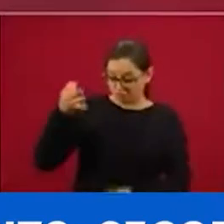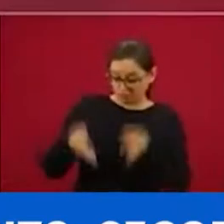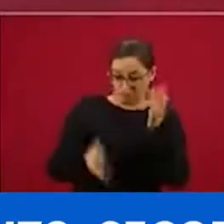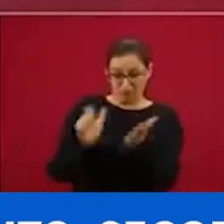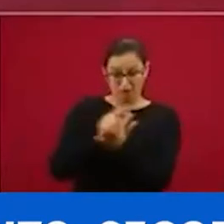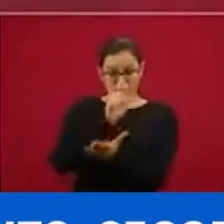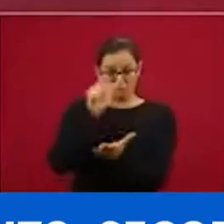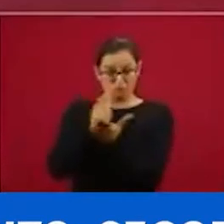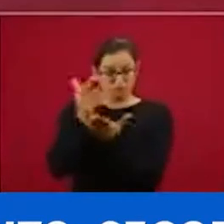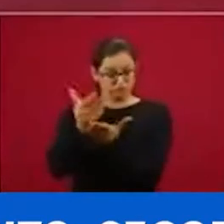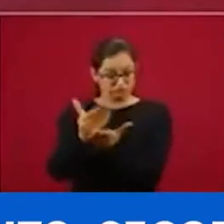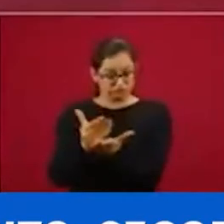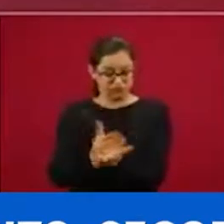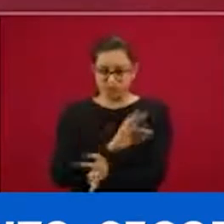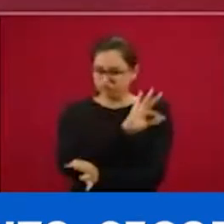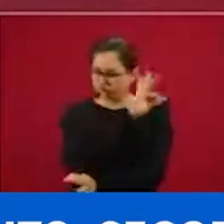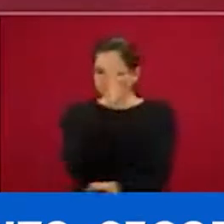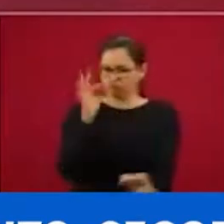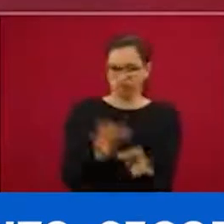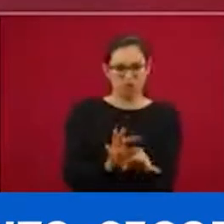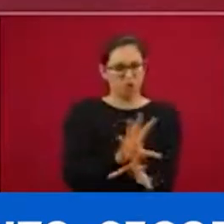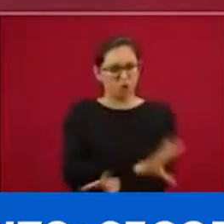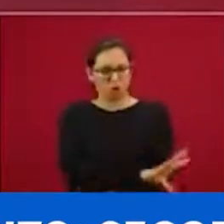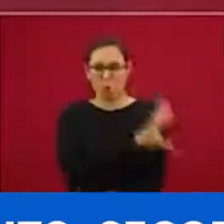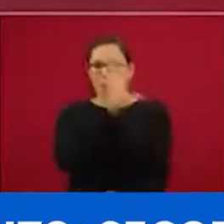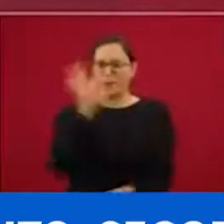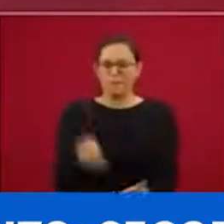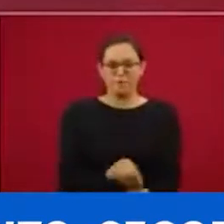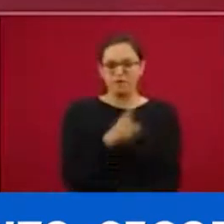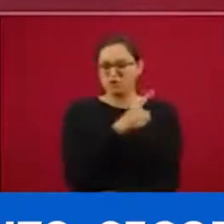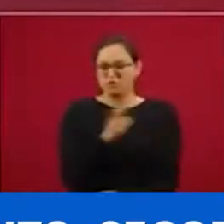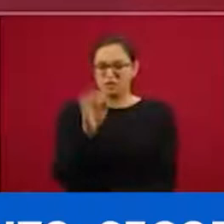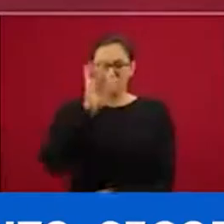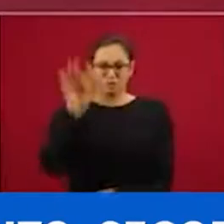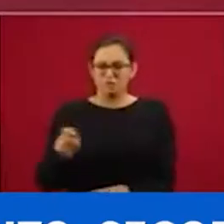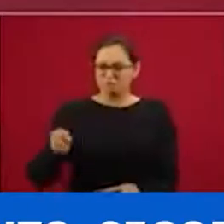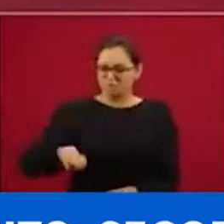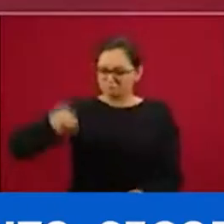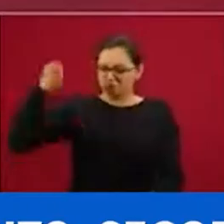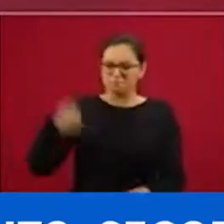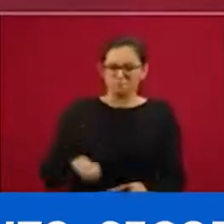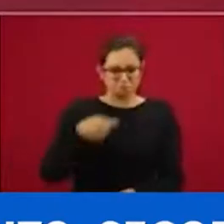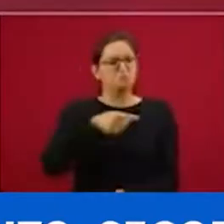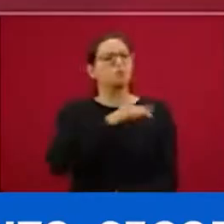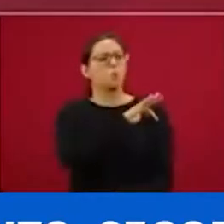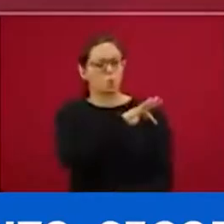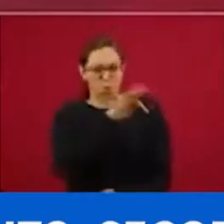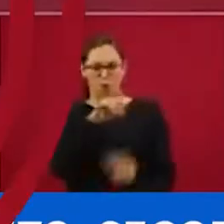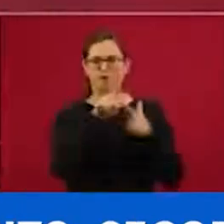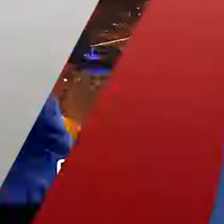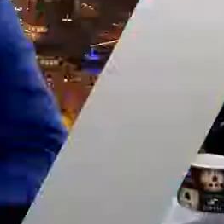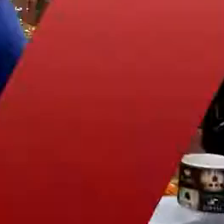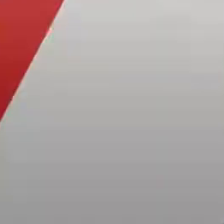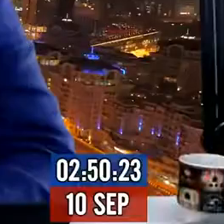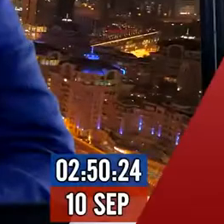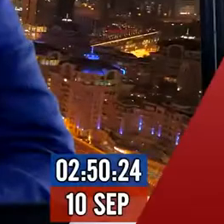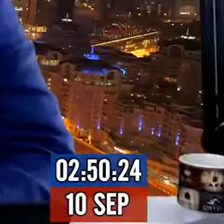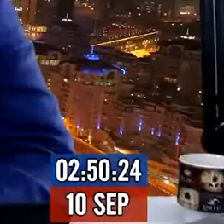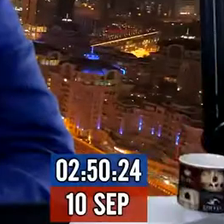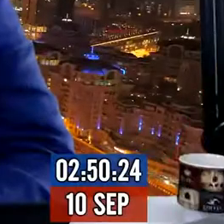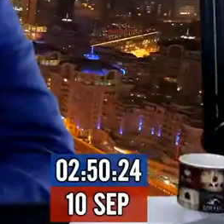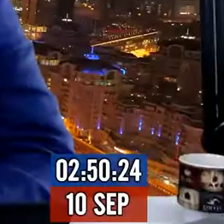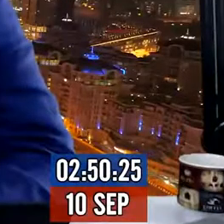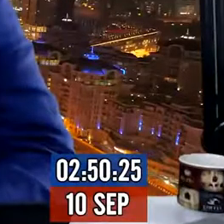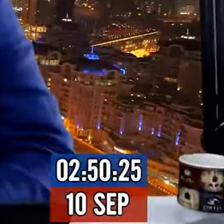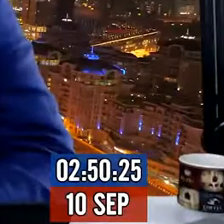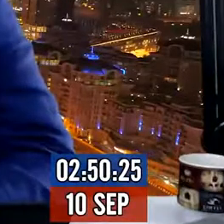jurídicamente están resueltos todos los juicios de amparo y jurídicamente puede continuarse con el proyecto. Muchas gracias. Lo